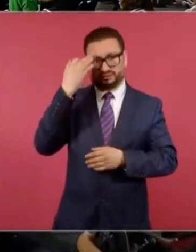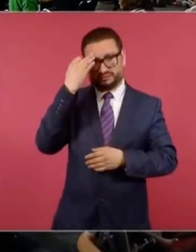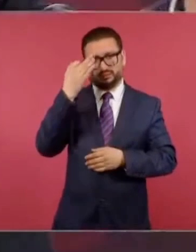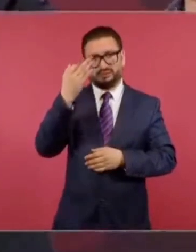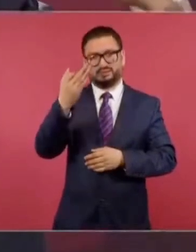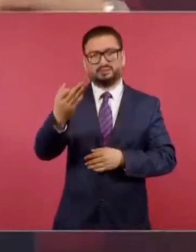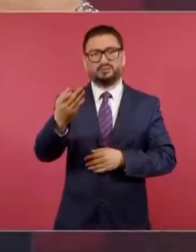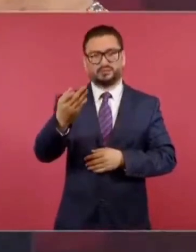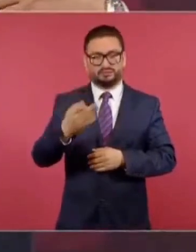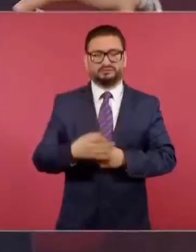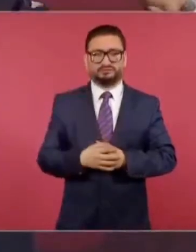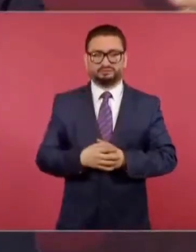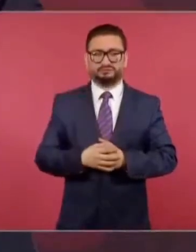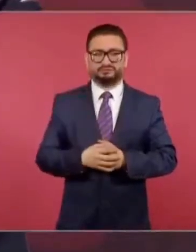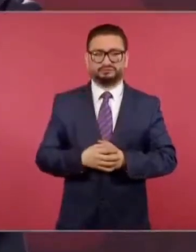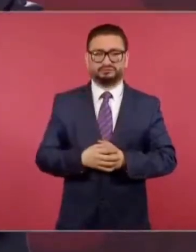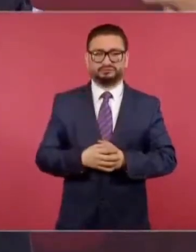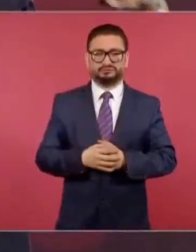el tiempo en que